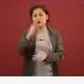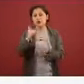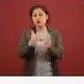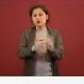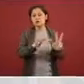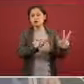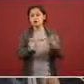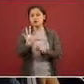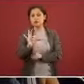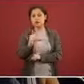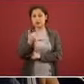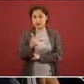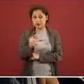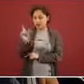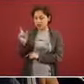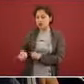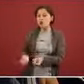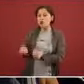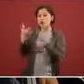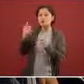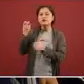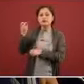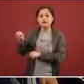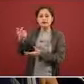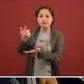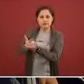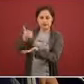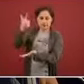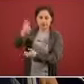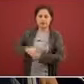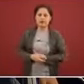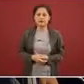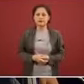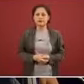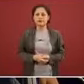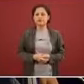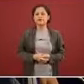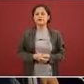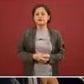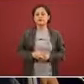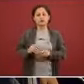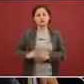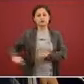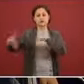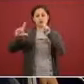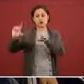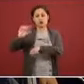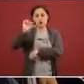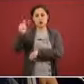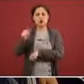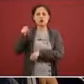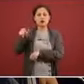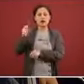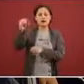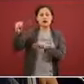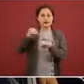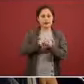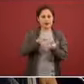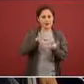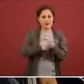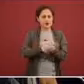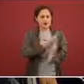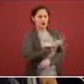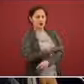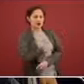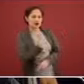5.847 casos. La siguiente. Aquí sí incluimos a los sospechosos. Recordar que caso